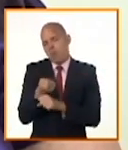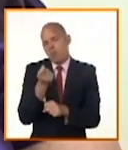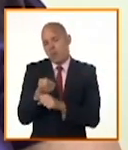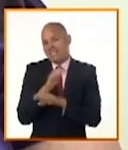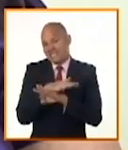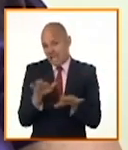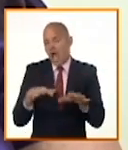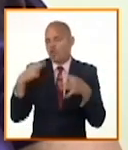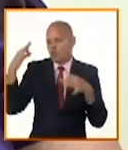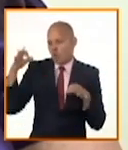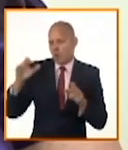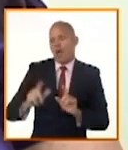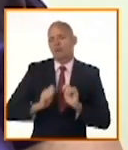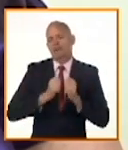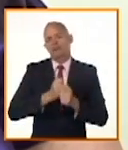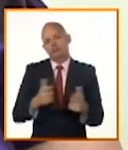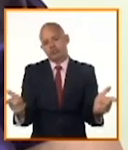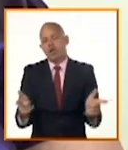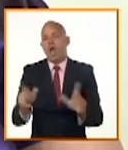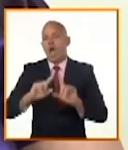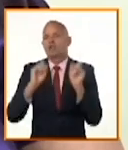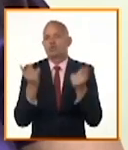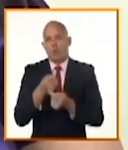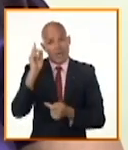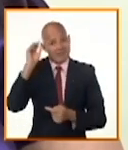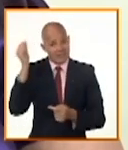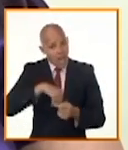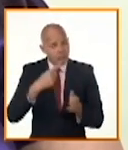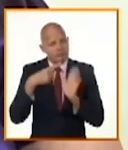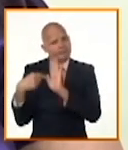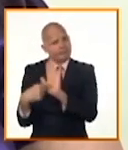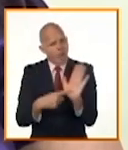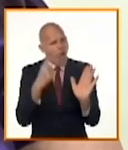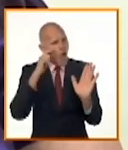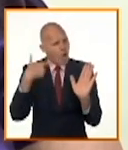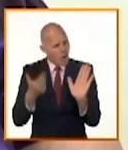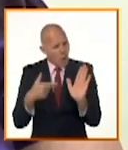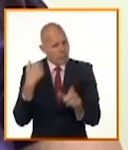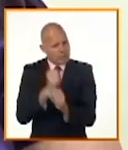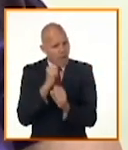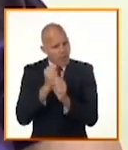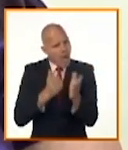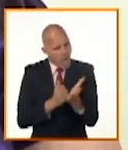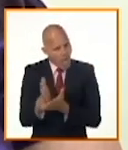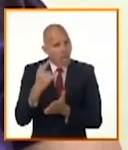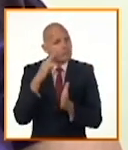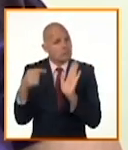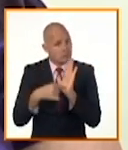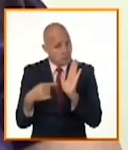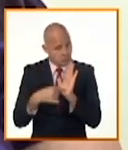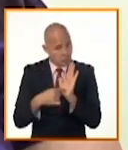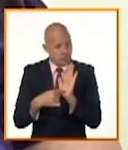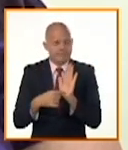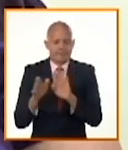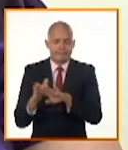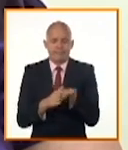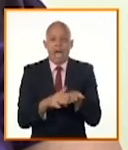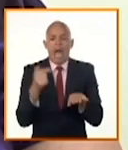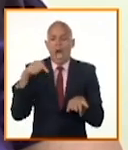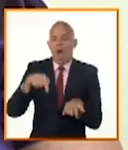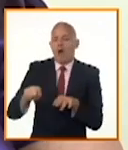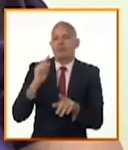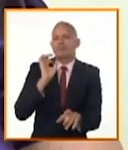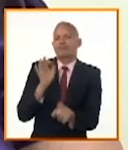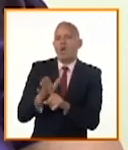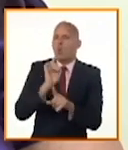pasaron los documentos rectores de la actividad empezamos ya en el municipio Plaza de la